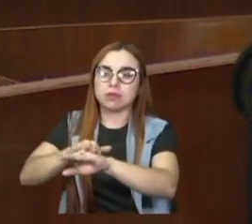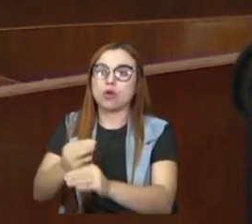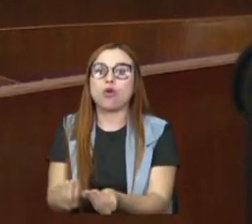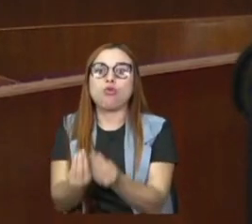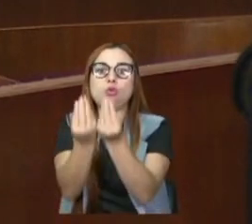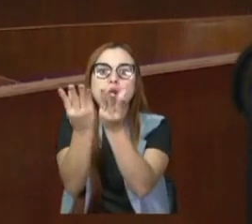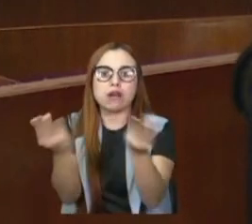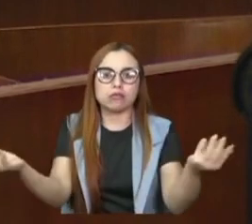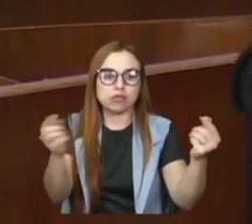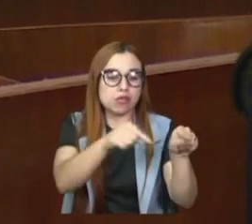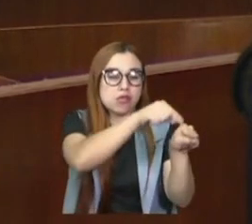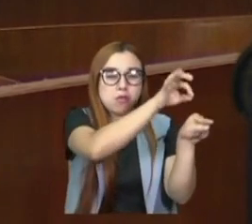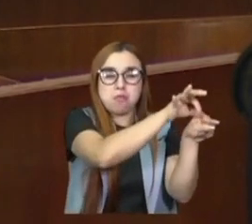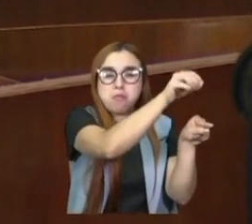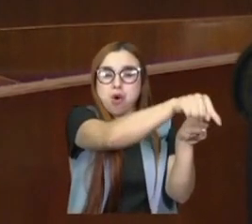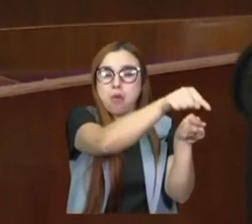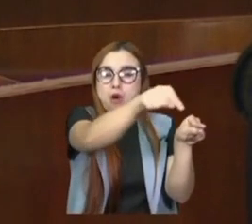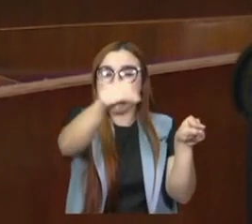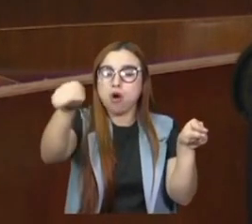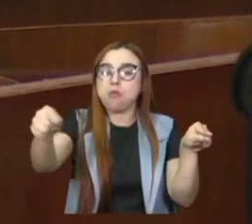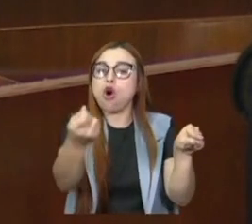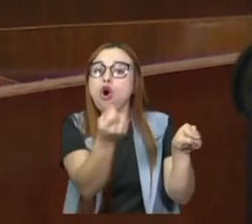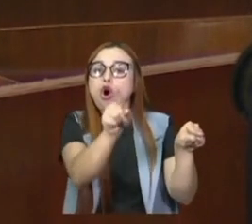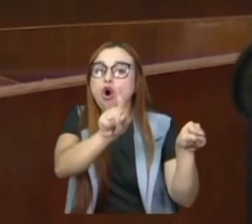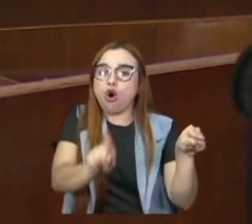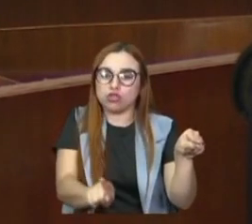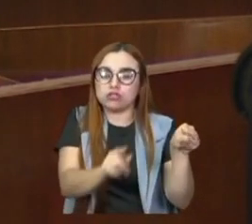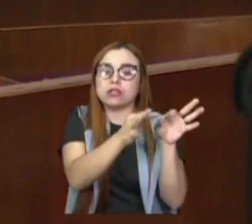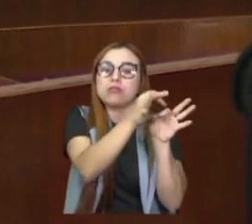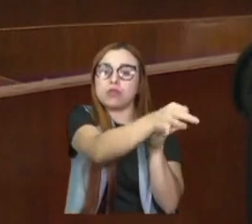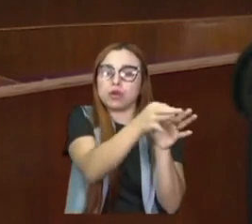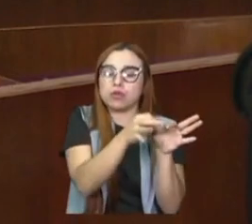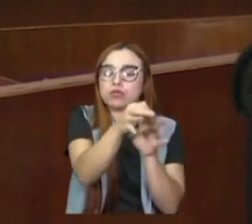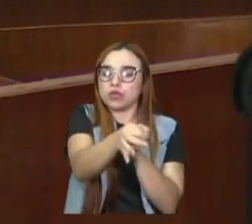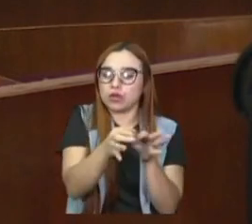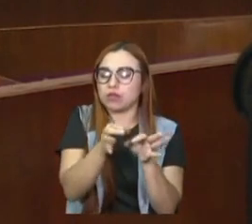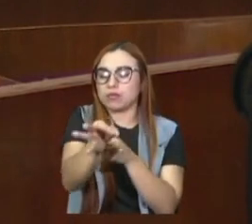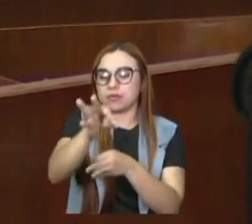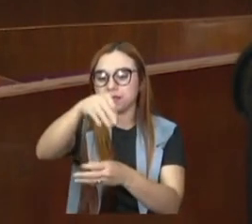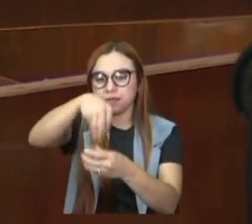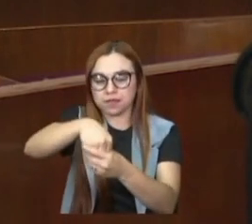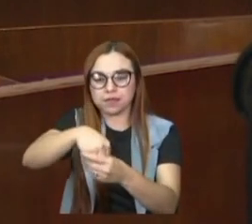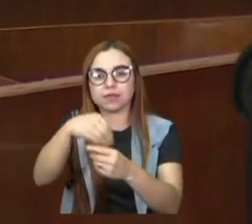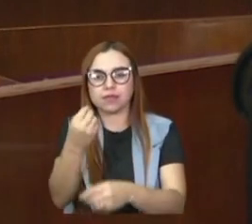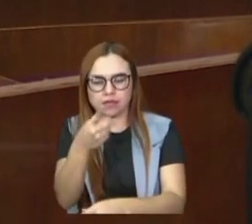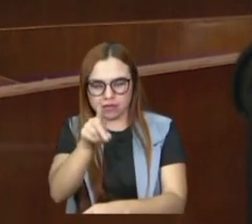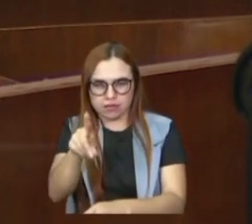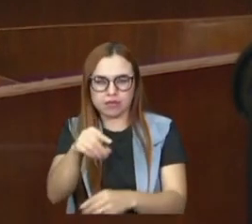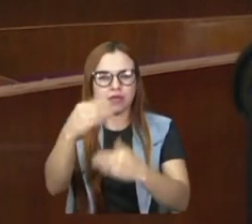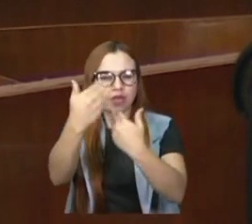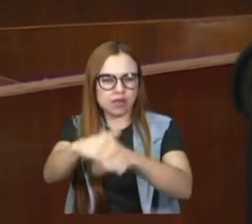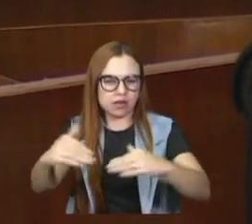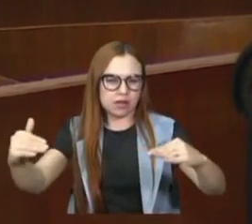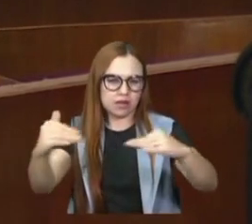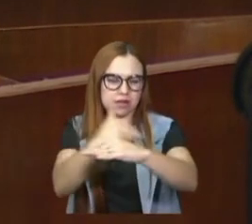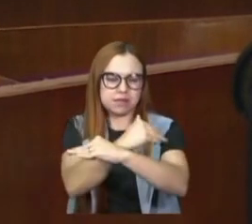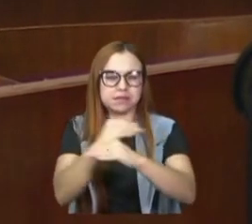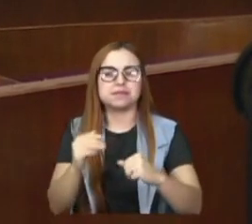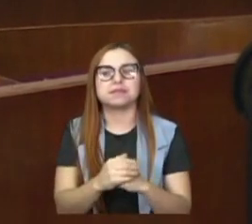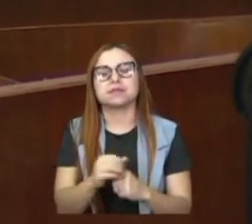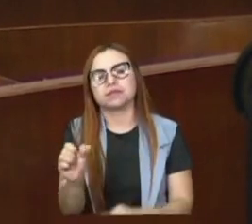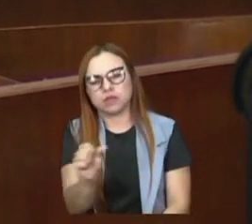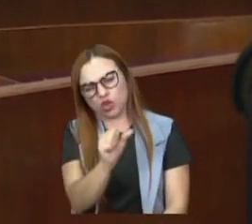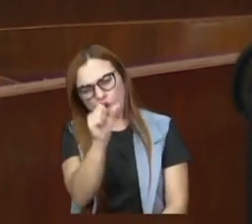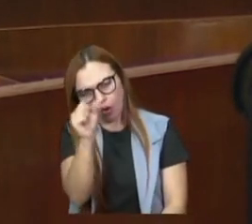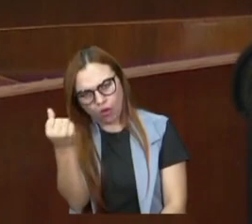corregimientos sea lo antes posible incluida en un proyecto. Igualmente la carretera de Sagrejá, Naranjal, San